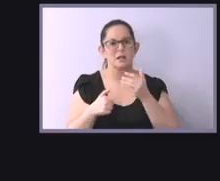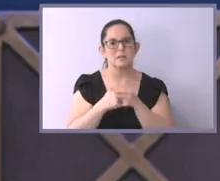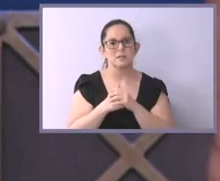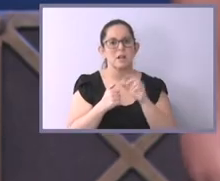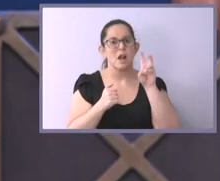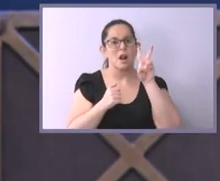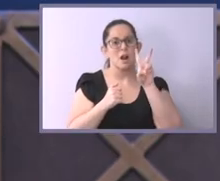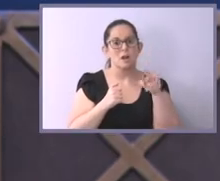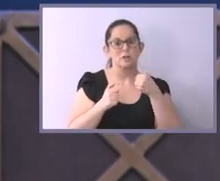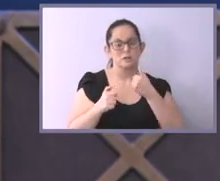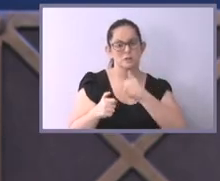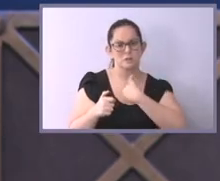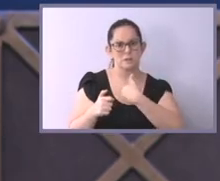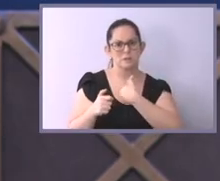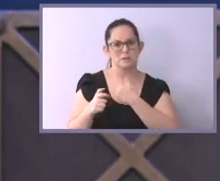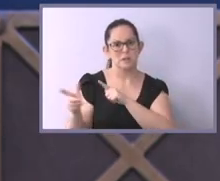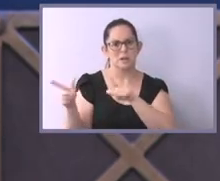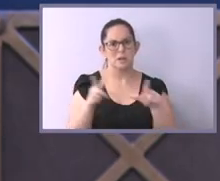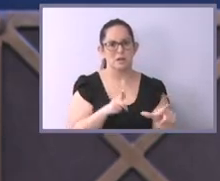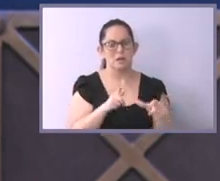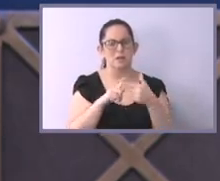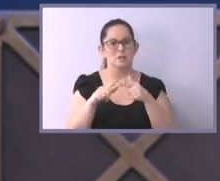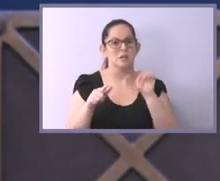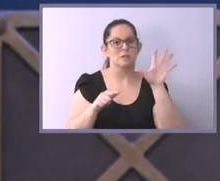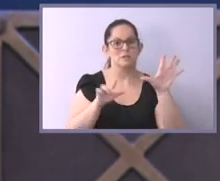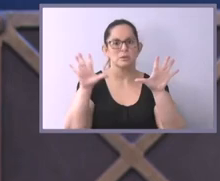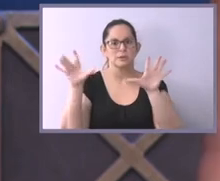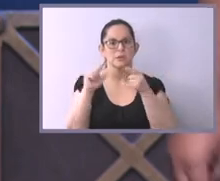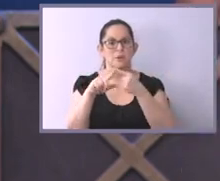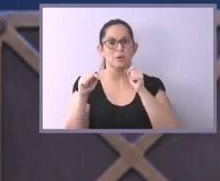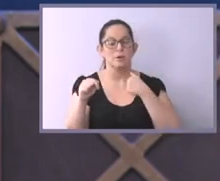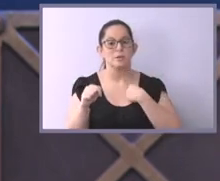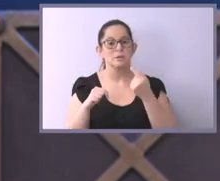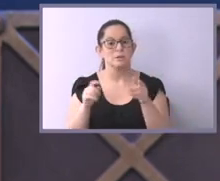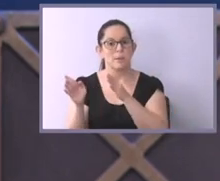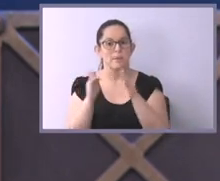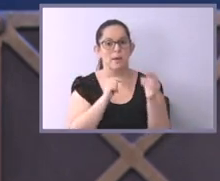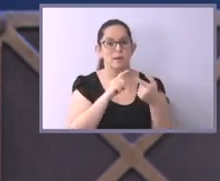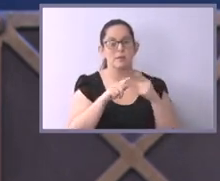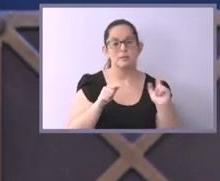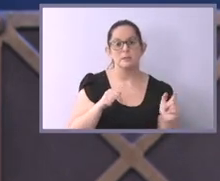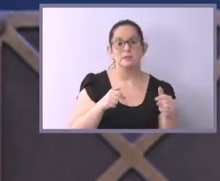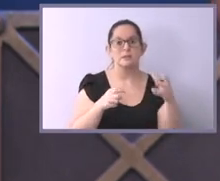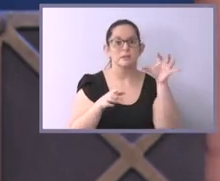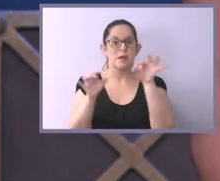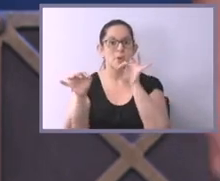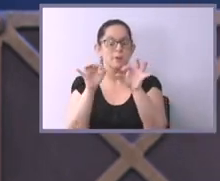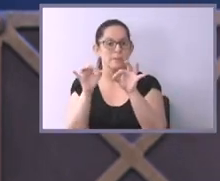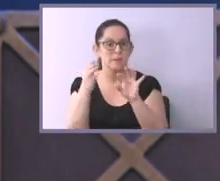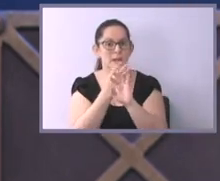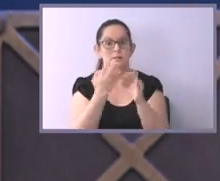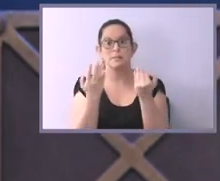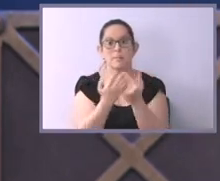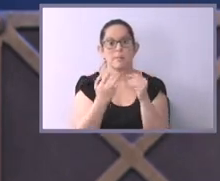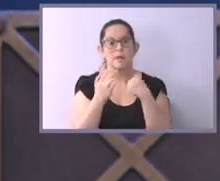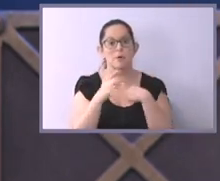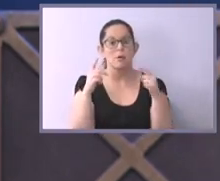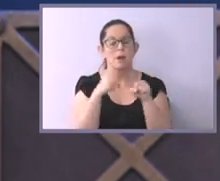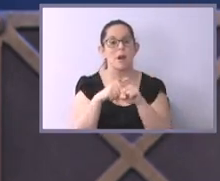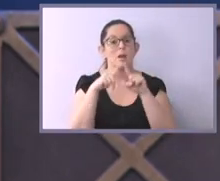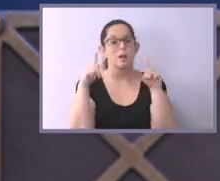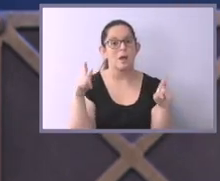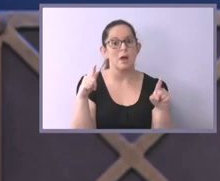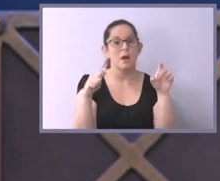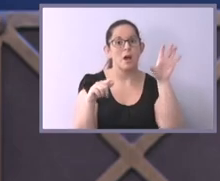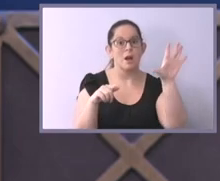ambas estaban listas, ambos grupos de 5 estaban listas, estaban preparadas, estaban invitadas y todo. Pero la diferencia entre